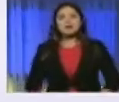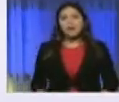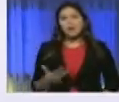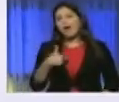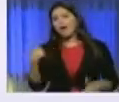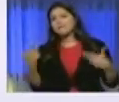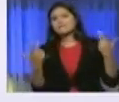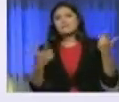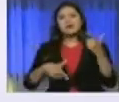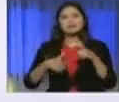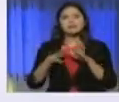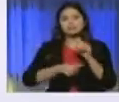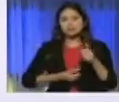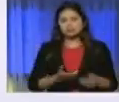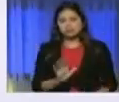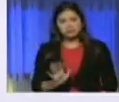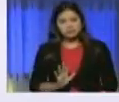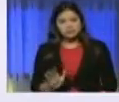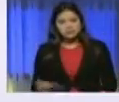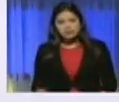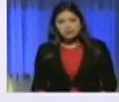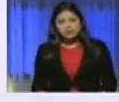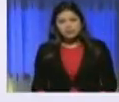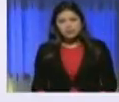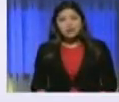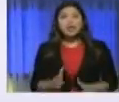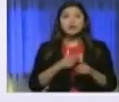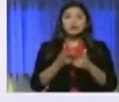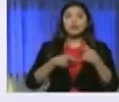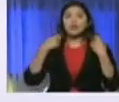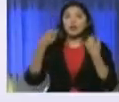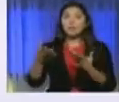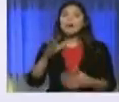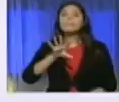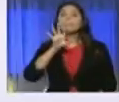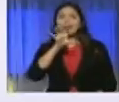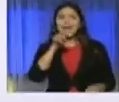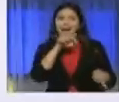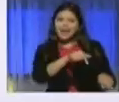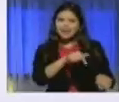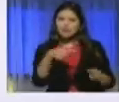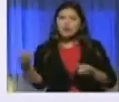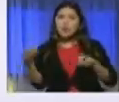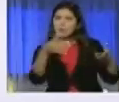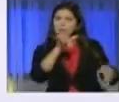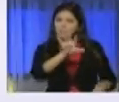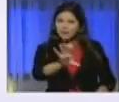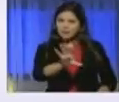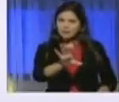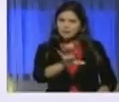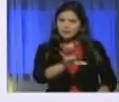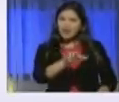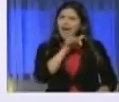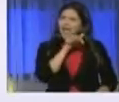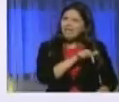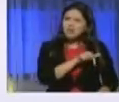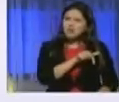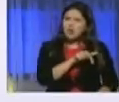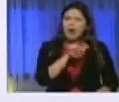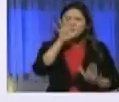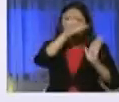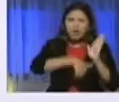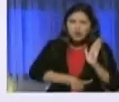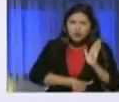desatado. Y le vamos a entregar el país a los bandidos, a los parásitos, a los ladrones.